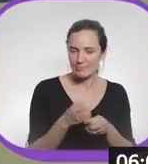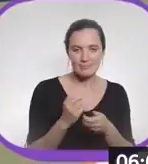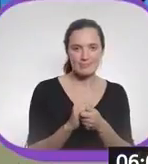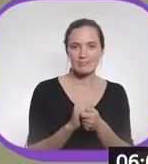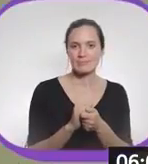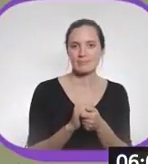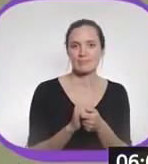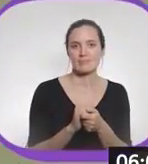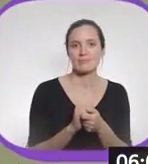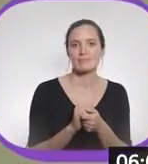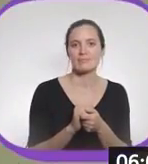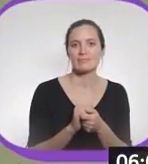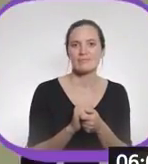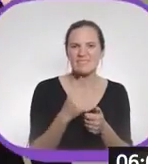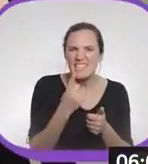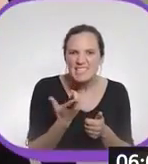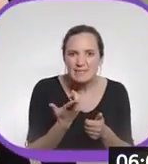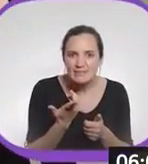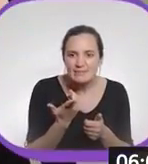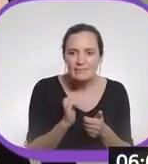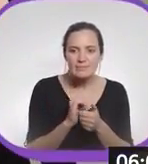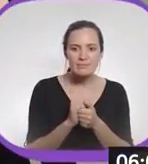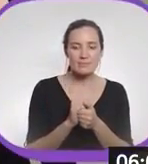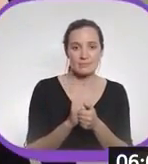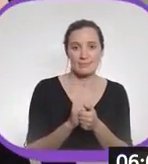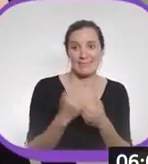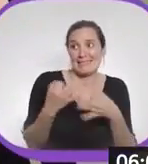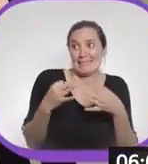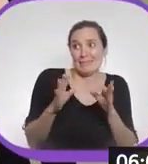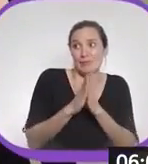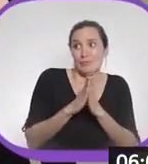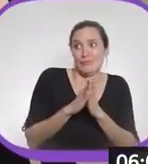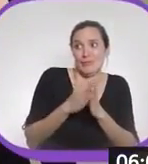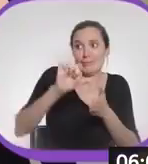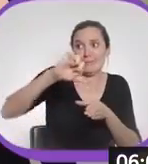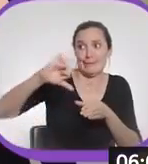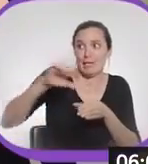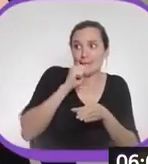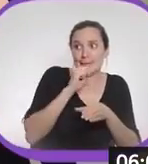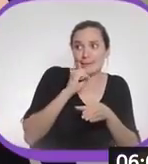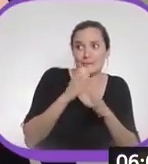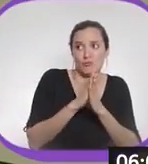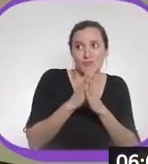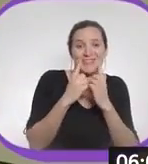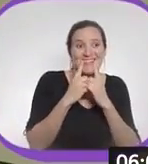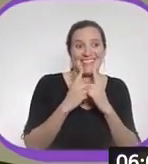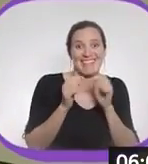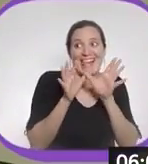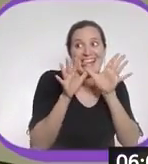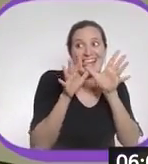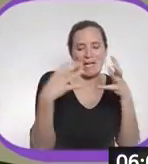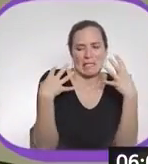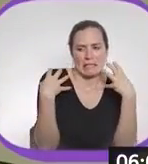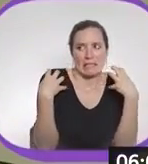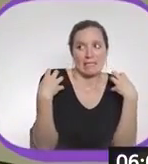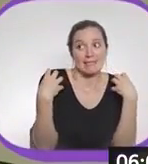propuesto. ¡Sálvame! ¿Qué le dijiste? Dije que me salvara con un poco de limonada. Un murciélago me puso